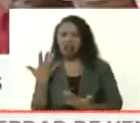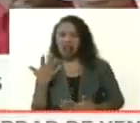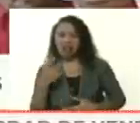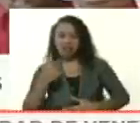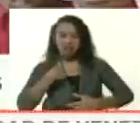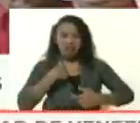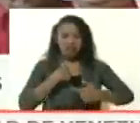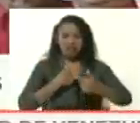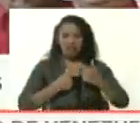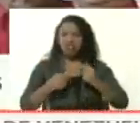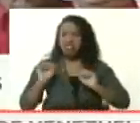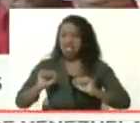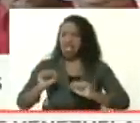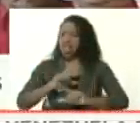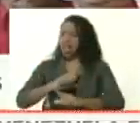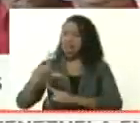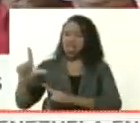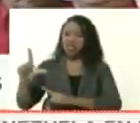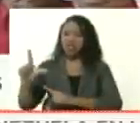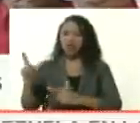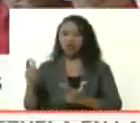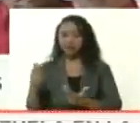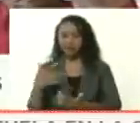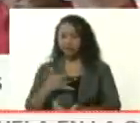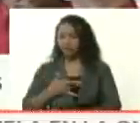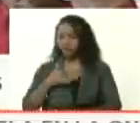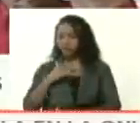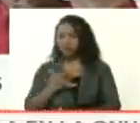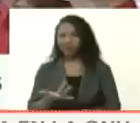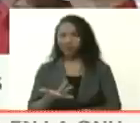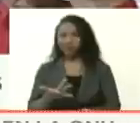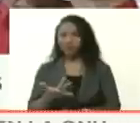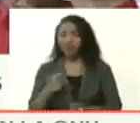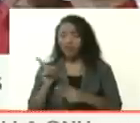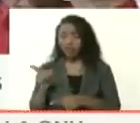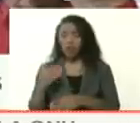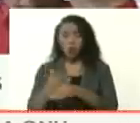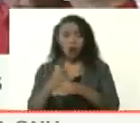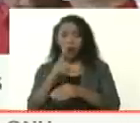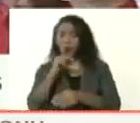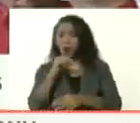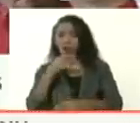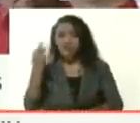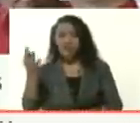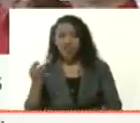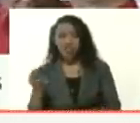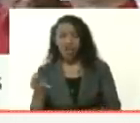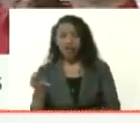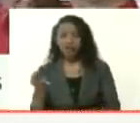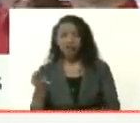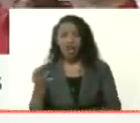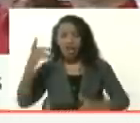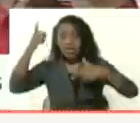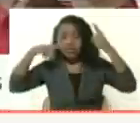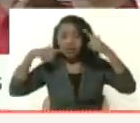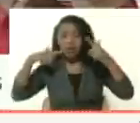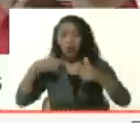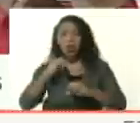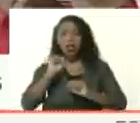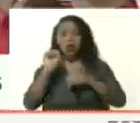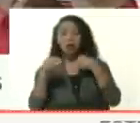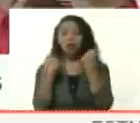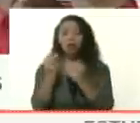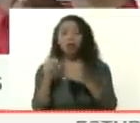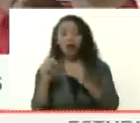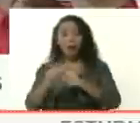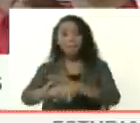las cuerdas. Eso no existe, eso no es verdad. El chavismo ni siquiera calentaba el brazo, salió fue a caminar.